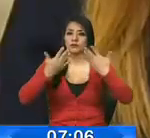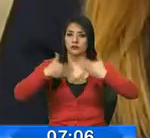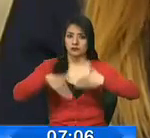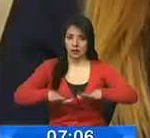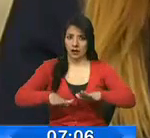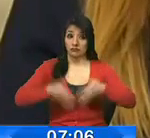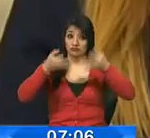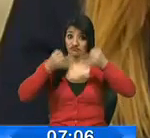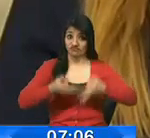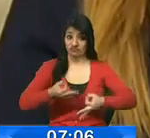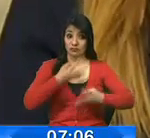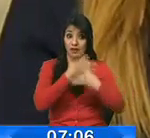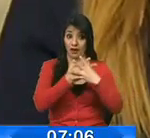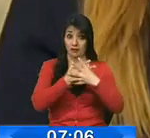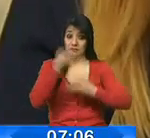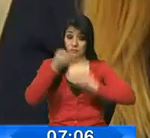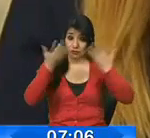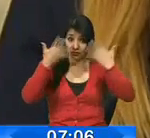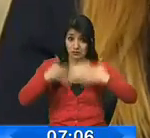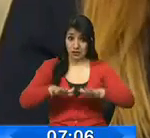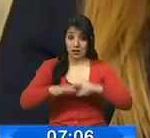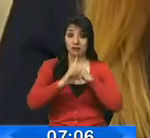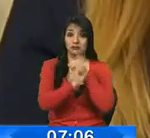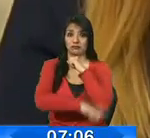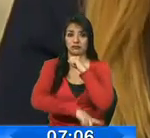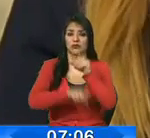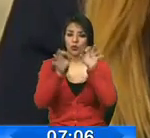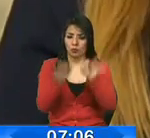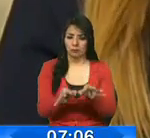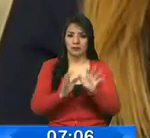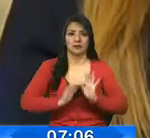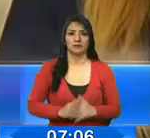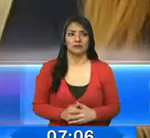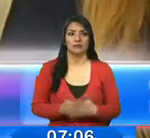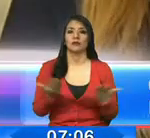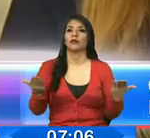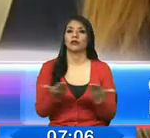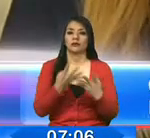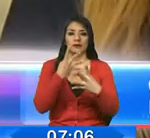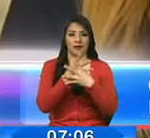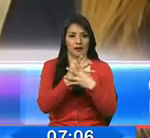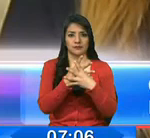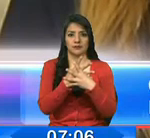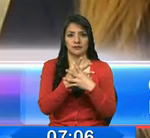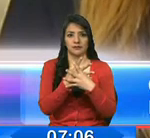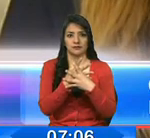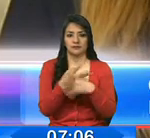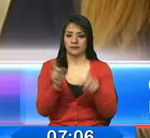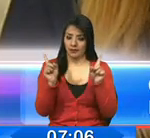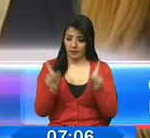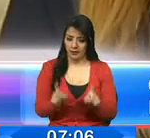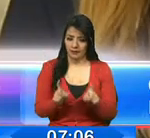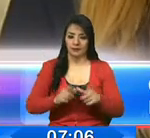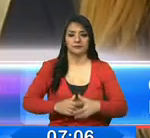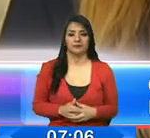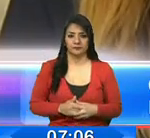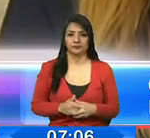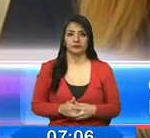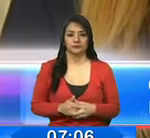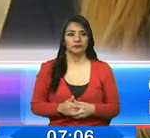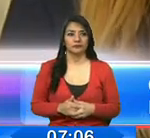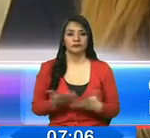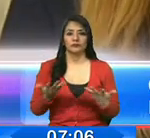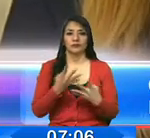ejecutaría esta sentencia, los sentenciados tienen que cumplirla en los centros de rehabilitación especializados, en este caso el